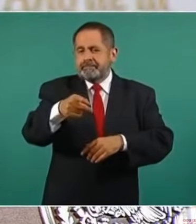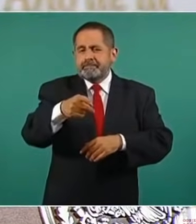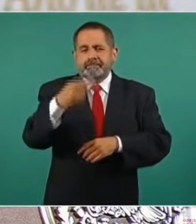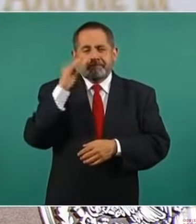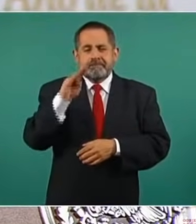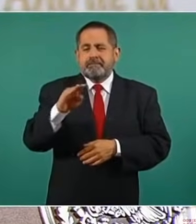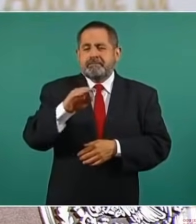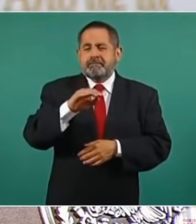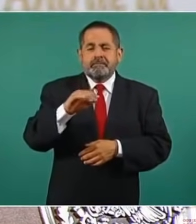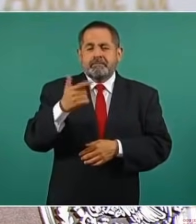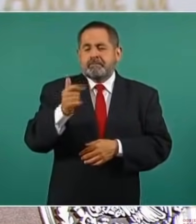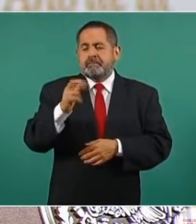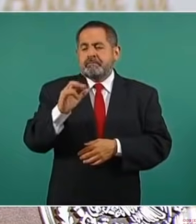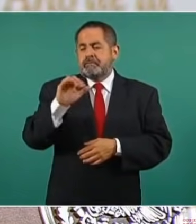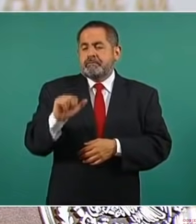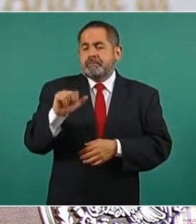García Luna,